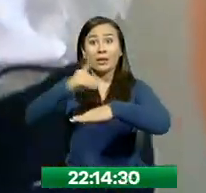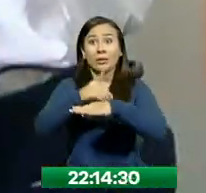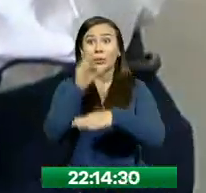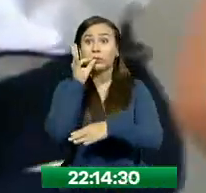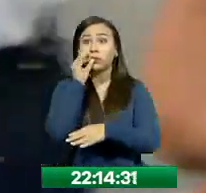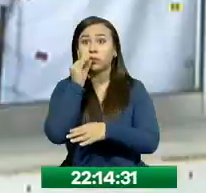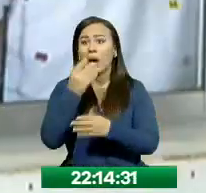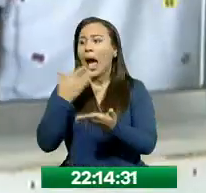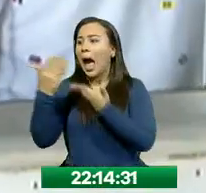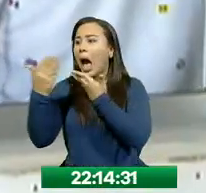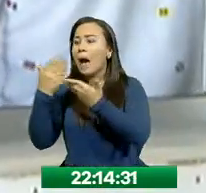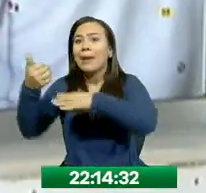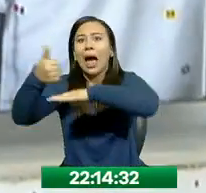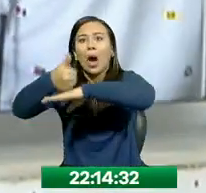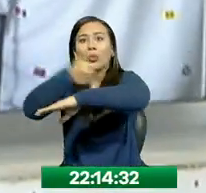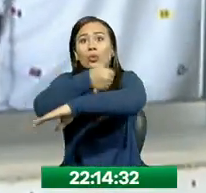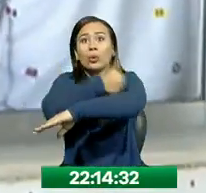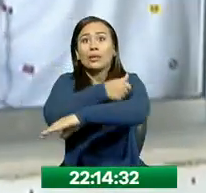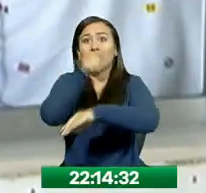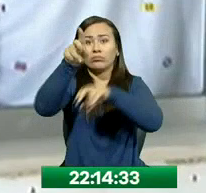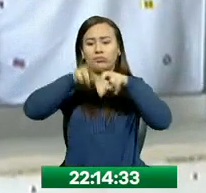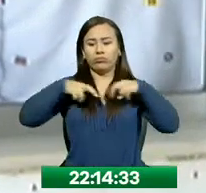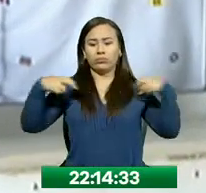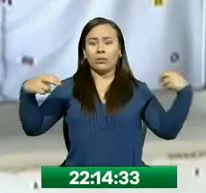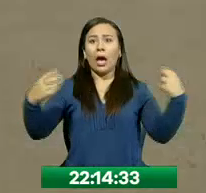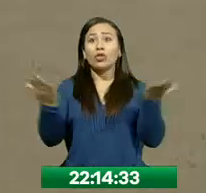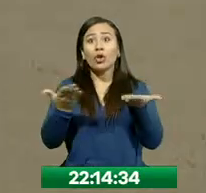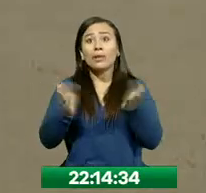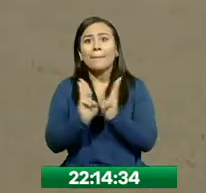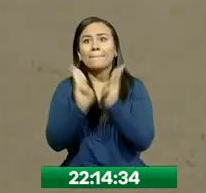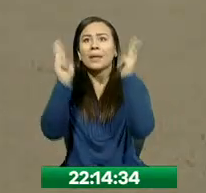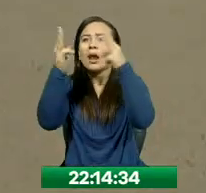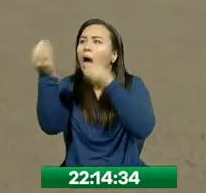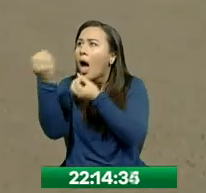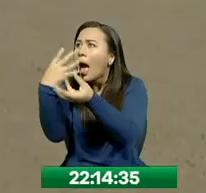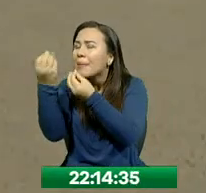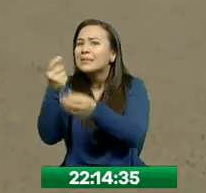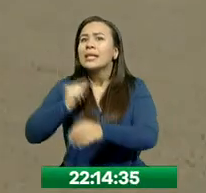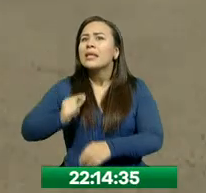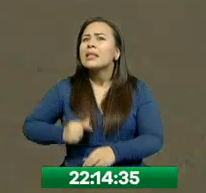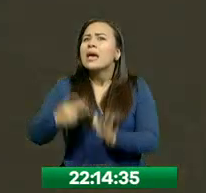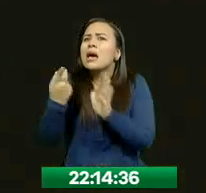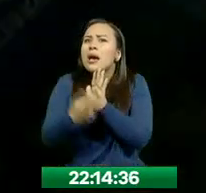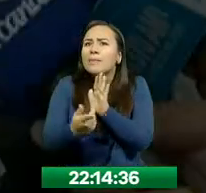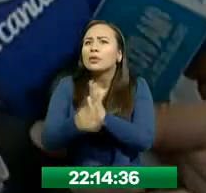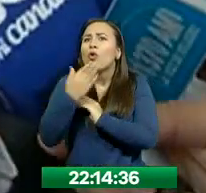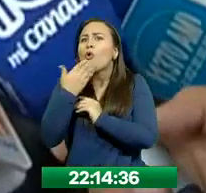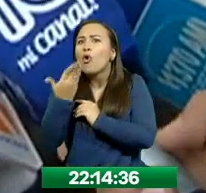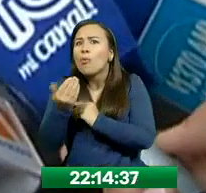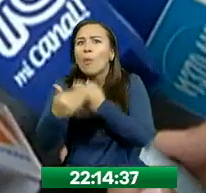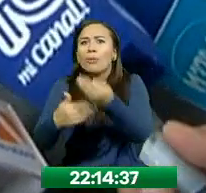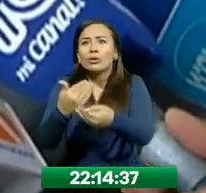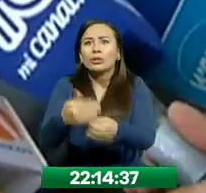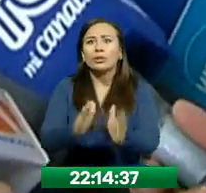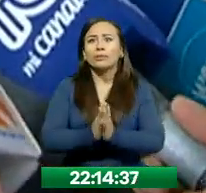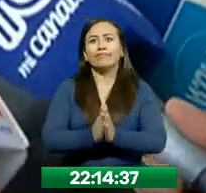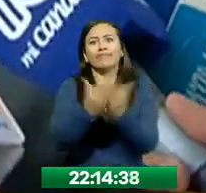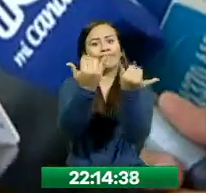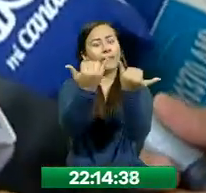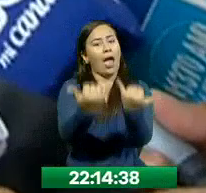con los altos mandos de la institución en el destacamento de Milagro para conocer más detalles del suceso. Estamos investigando